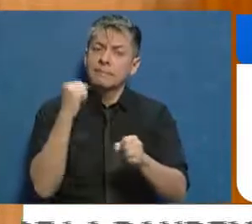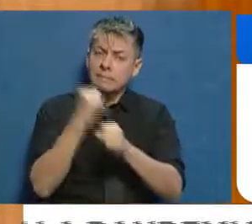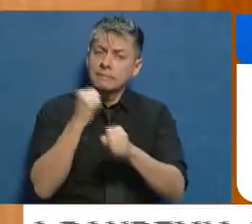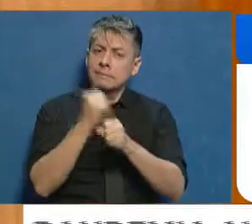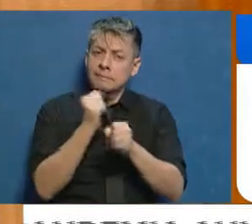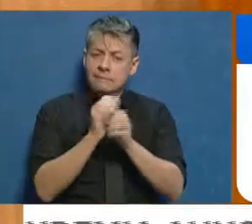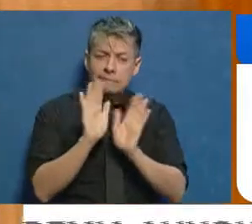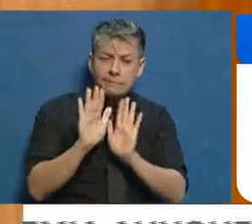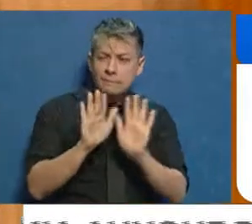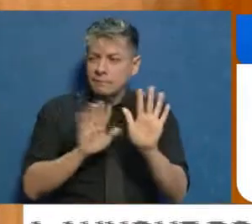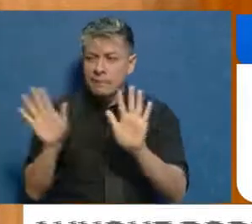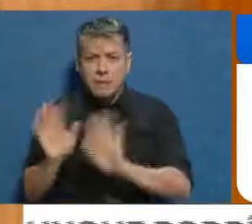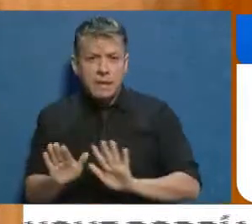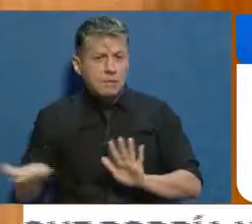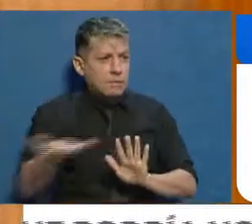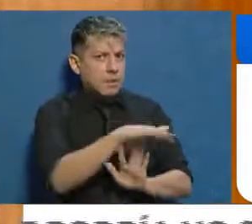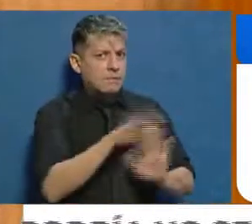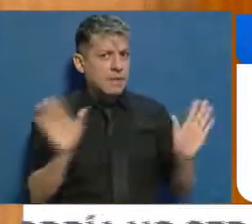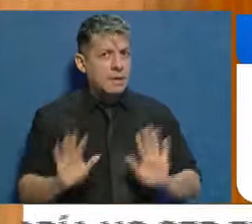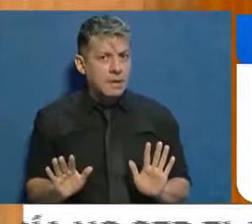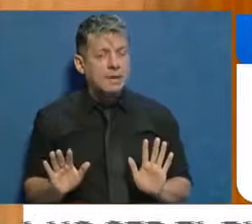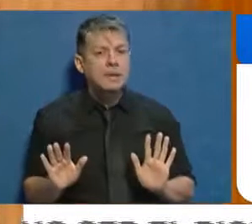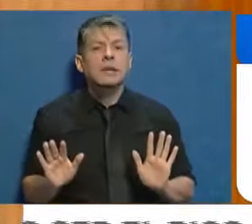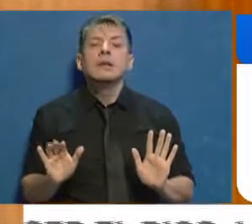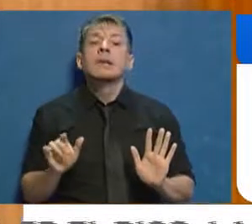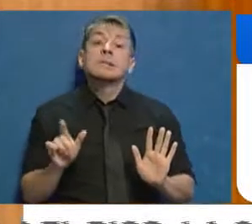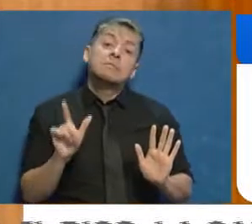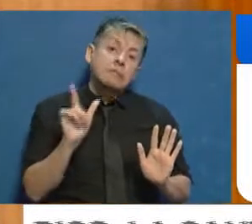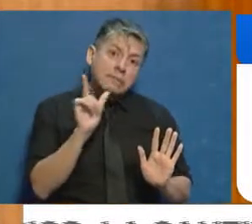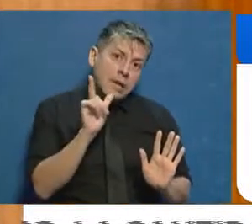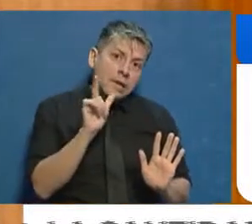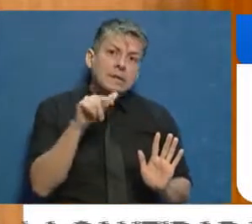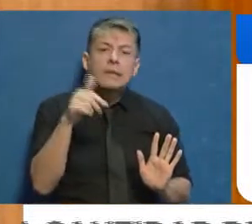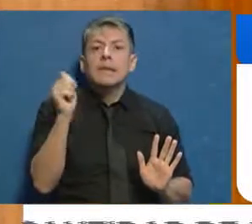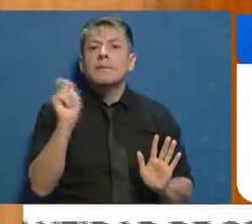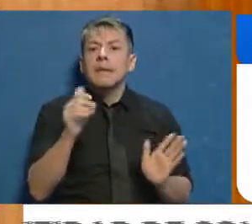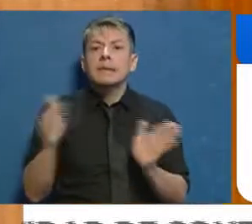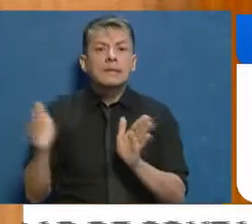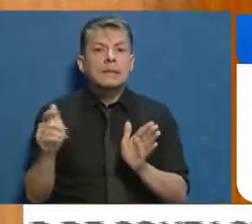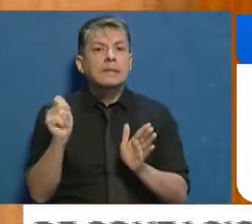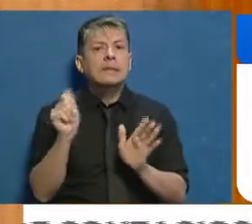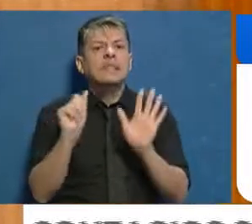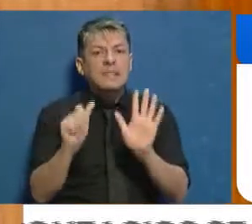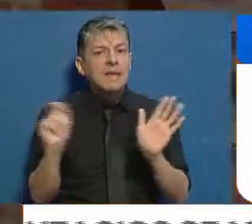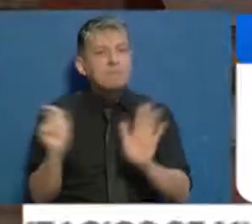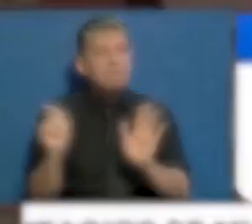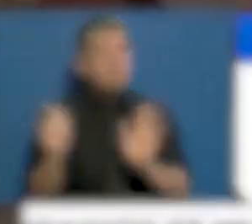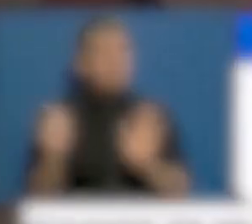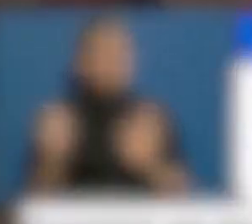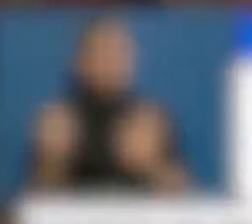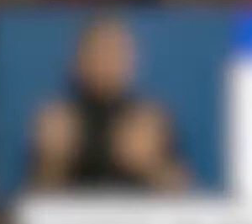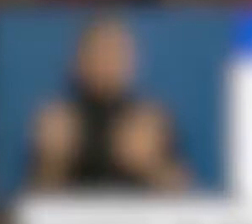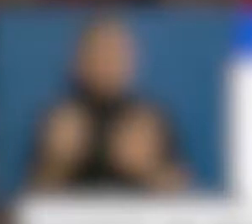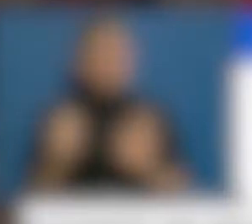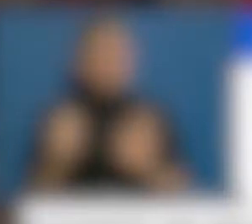de adecuación y de preparación del espacio y estimamos que en un plazo de 6 meses esa ciclovía va a estar concluida.